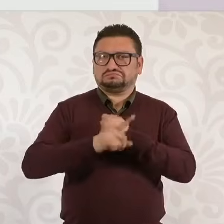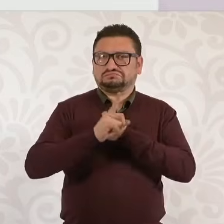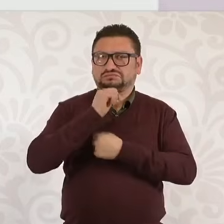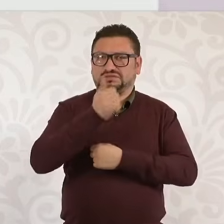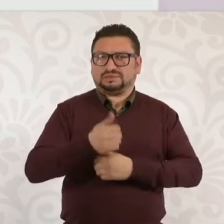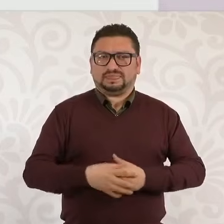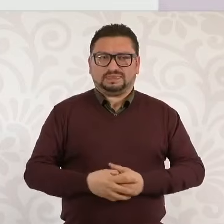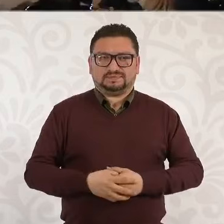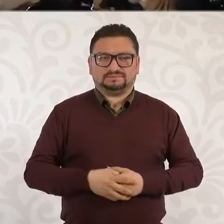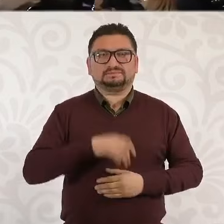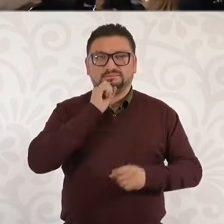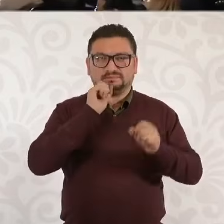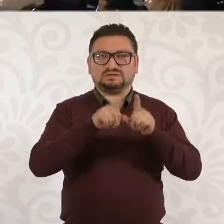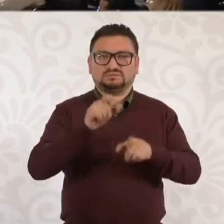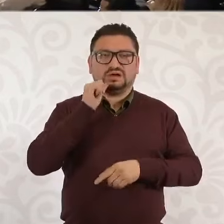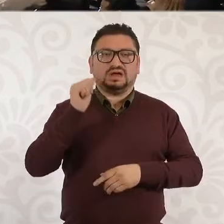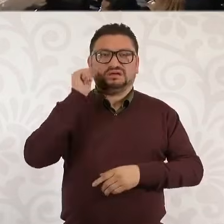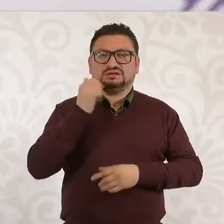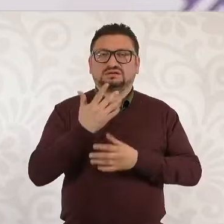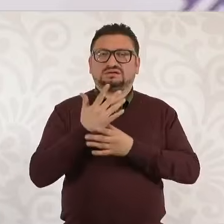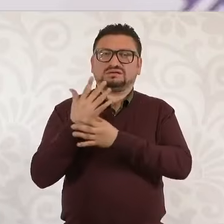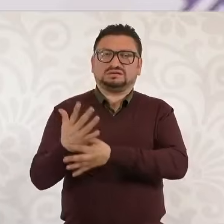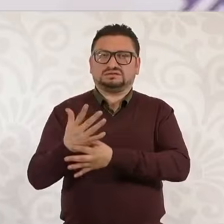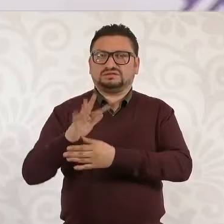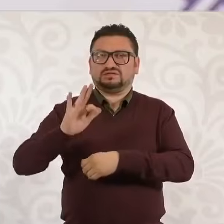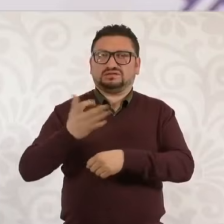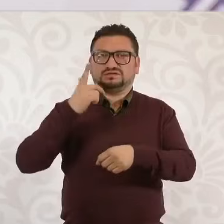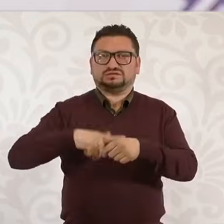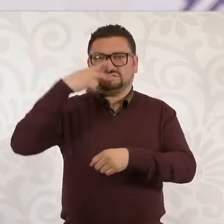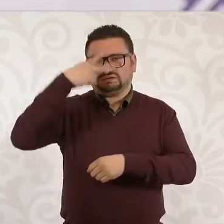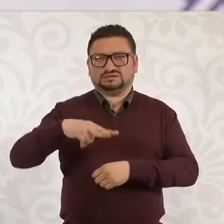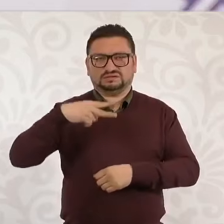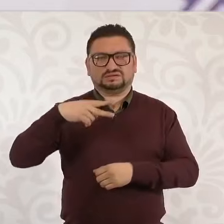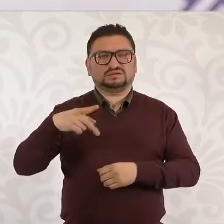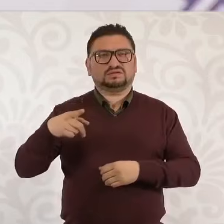cierto, también ayer se dijo, a ver si pones el de la Federación Mexicana de Fútbol,